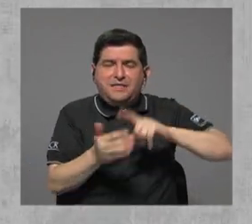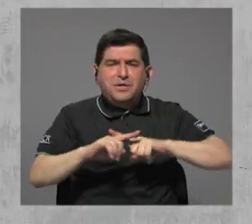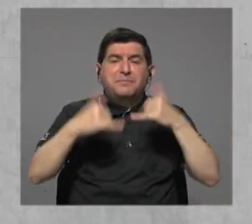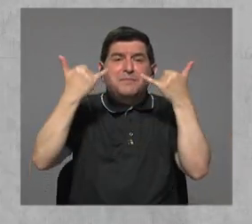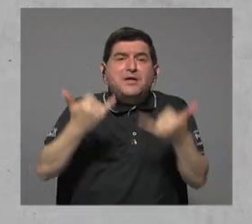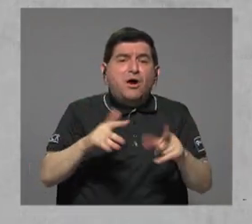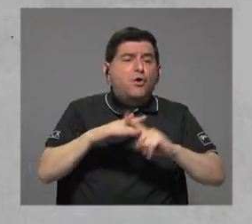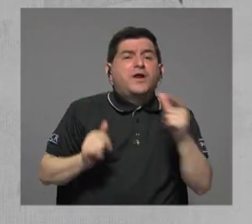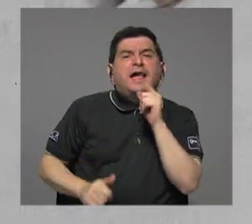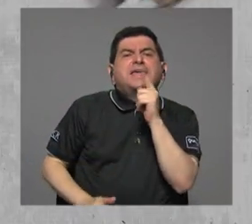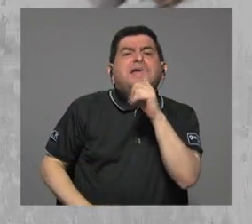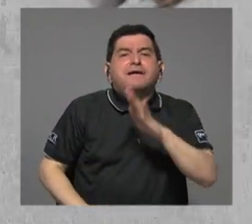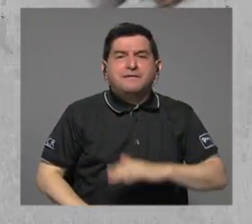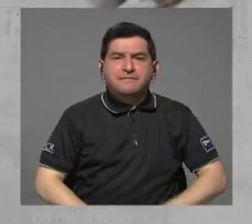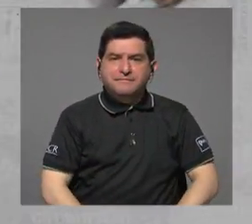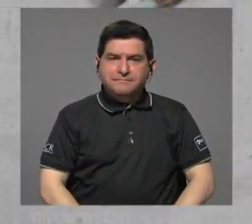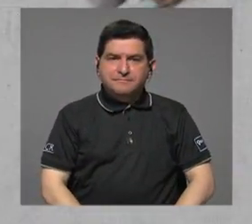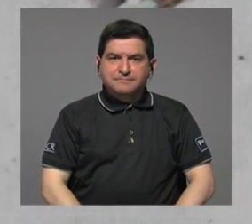escapará de ella